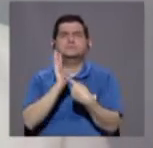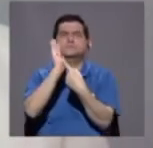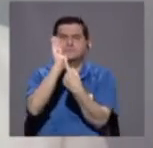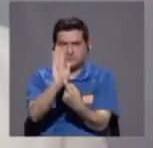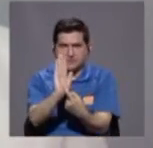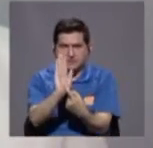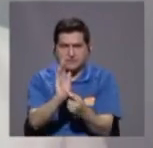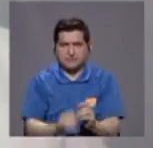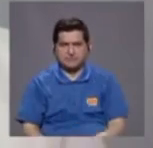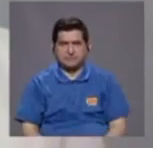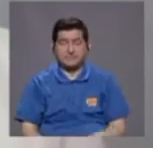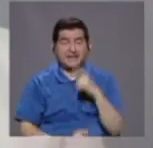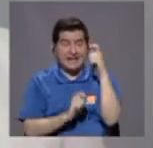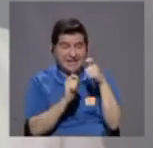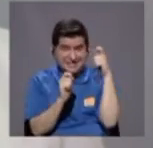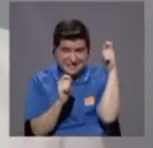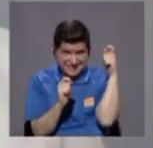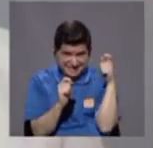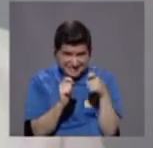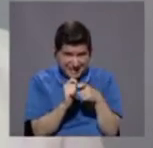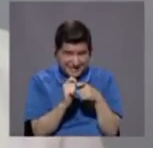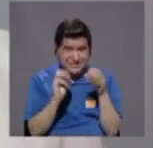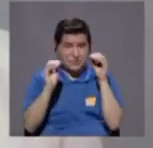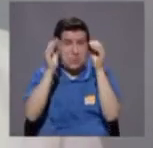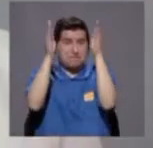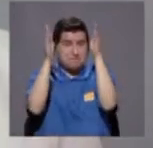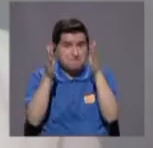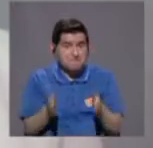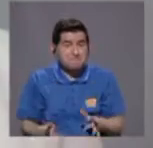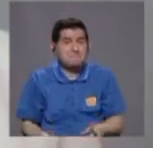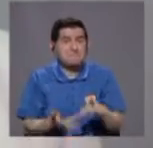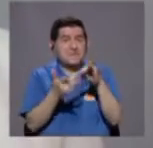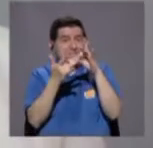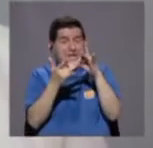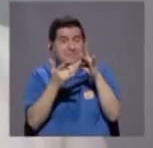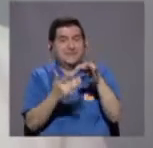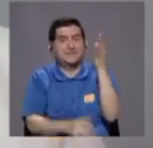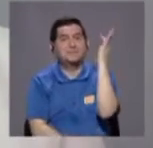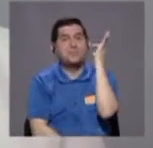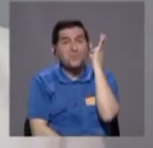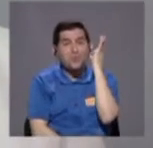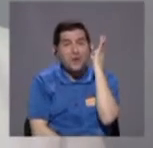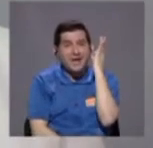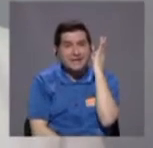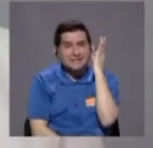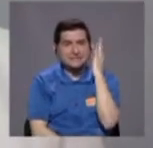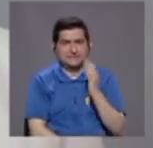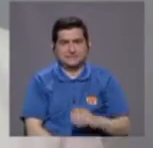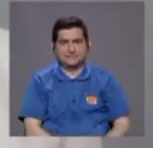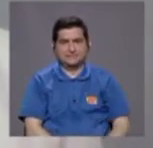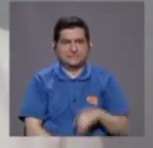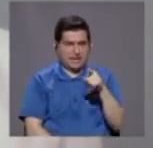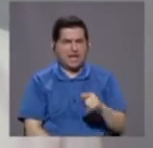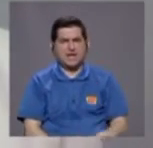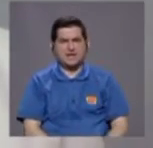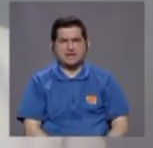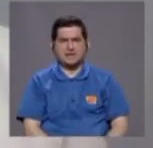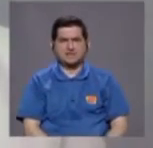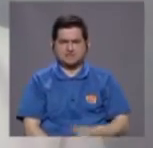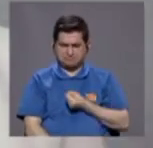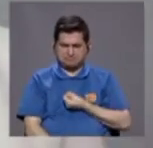que fueron precisamente maestros y sobre todo maestras las que se